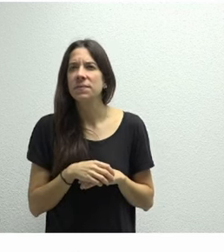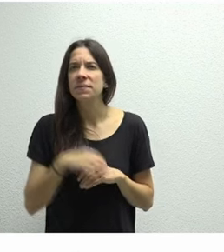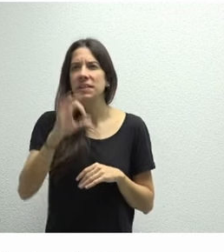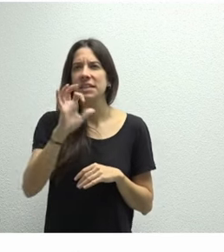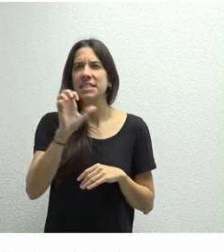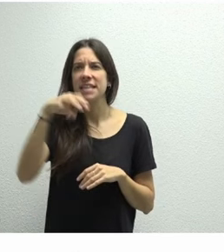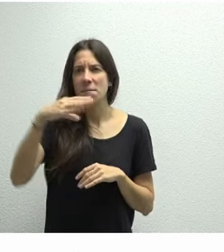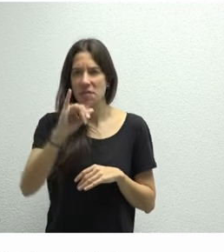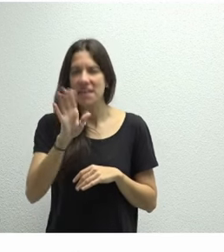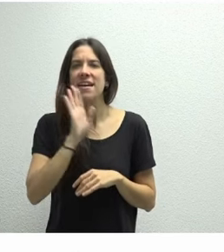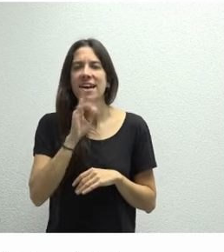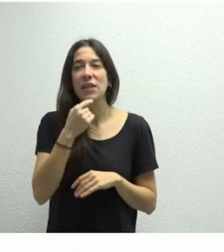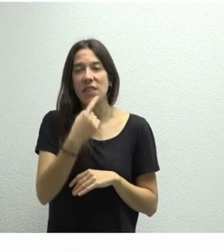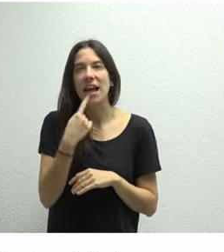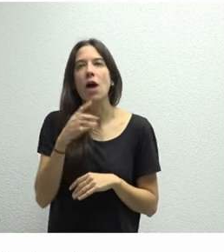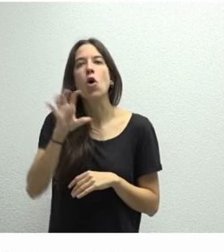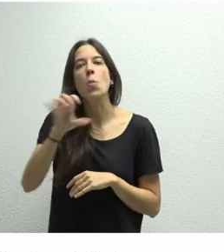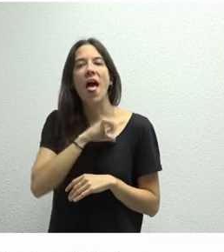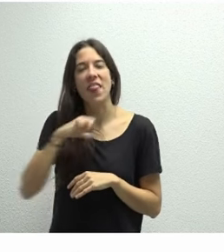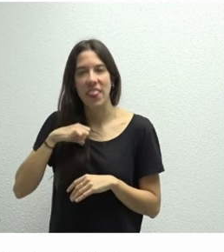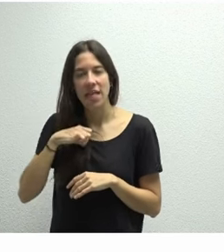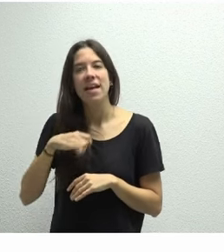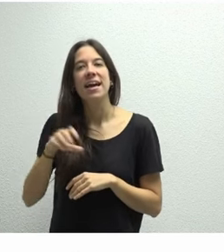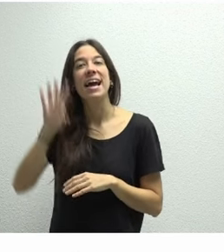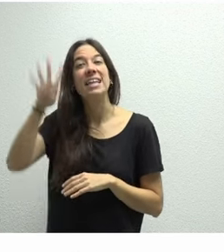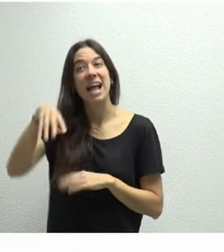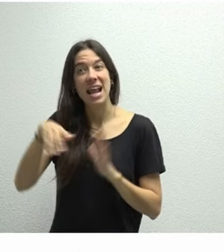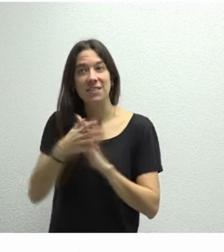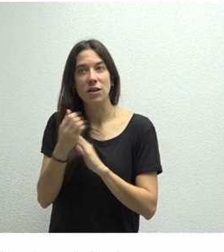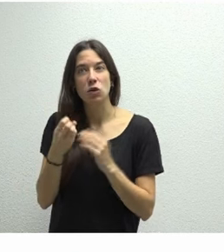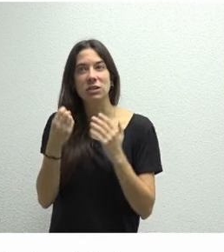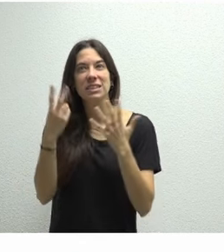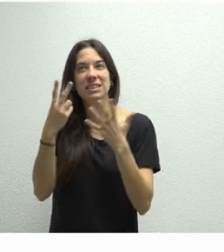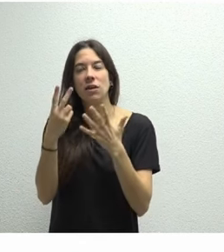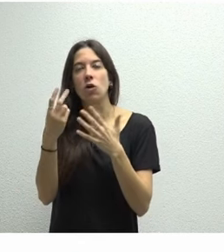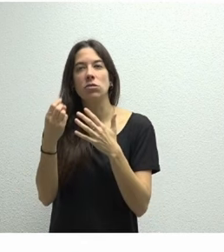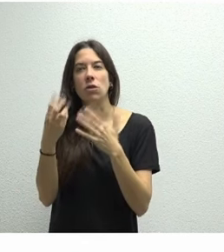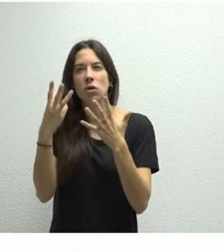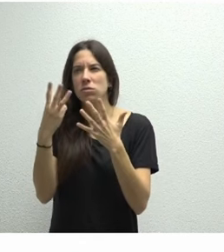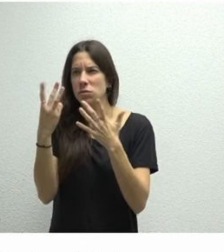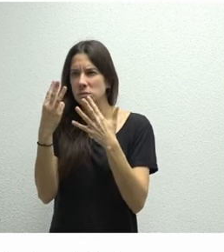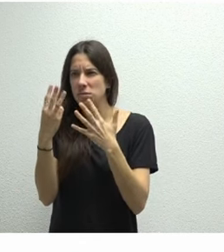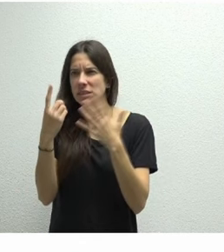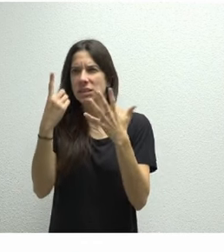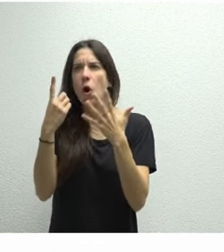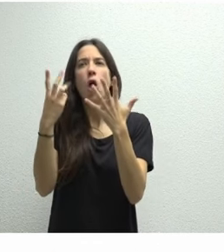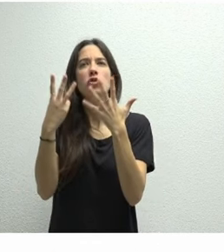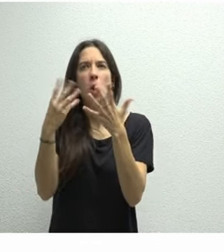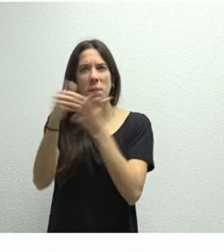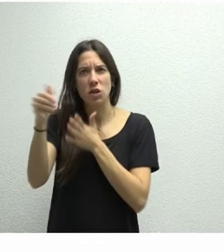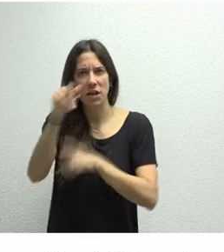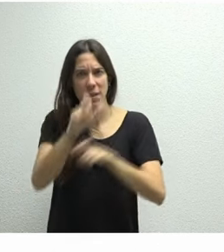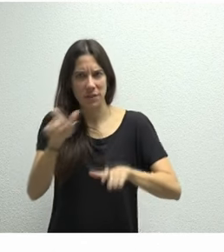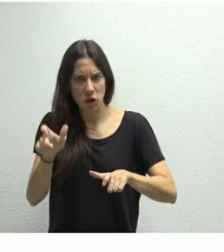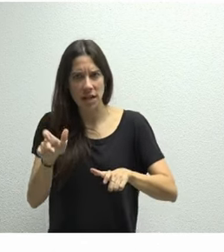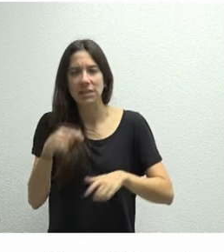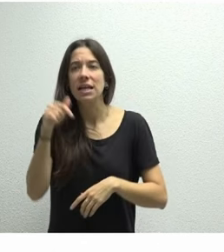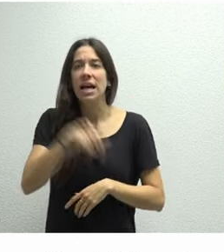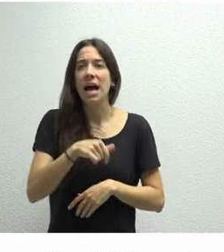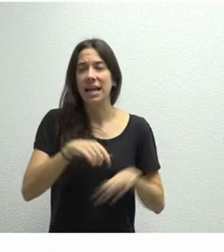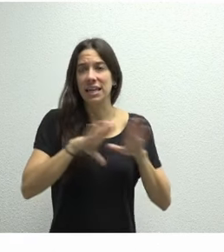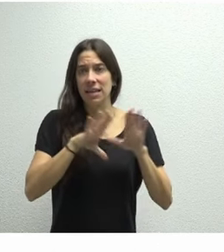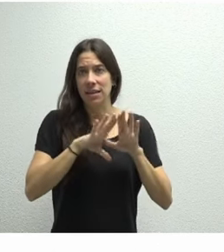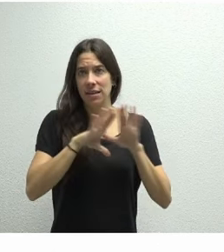8 millones de Personas quizás comparativamente son 7 millones de personas hay un sems eh Quiero